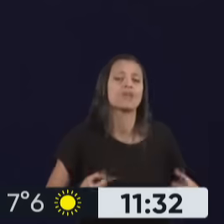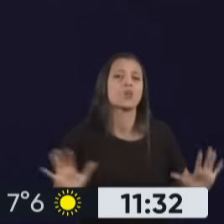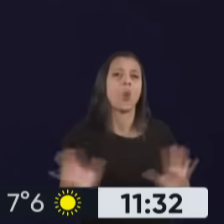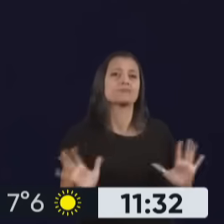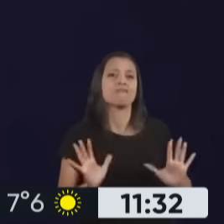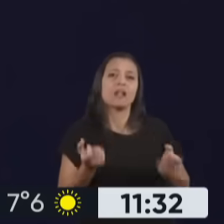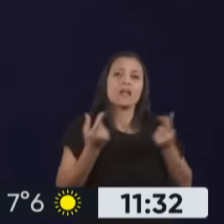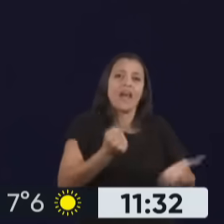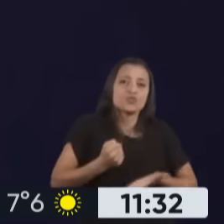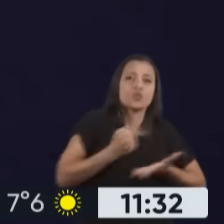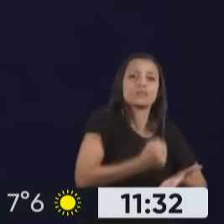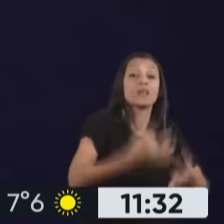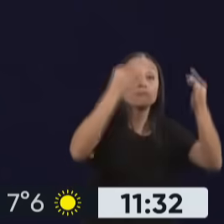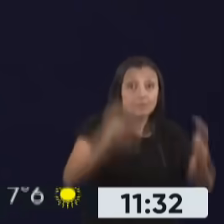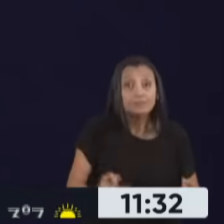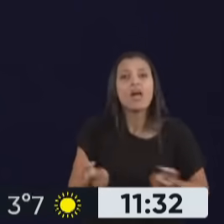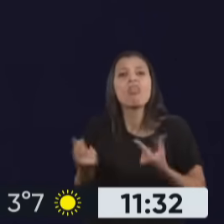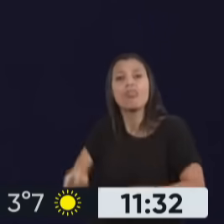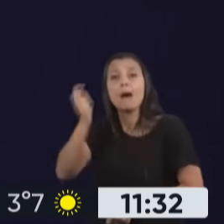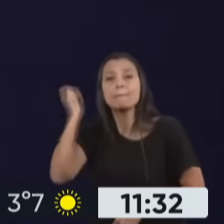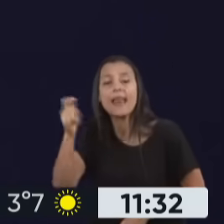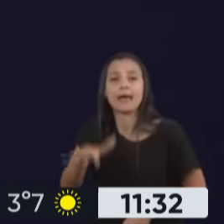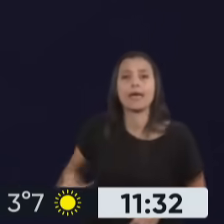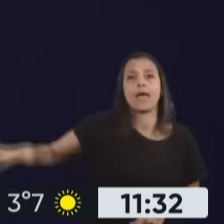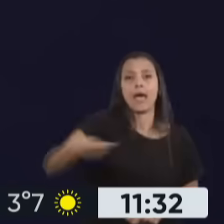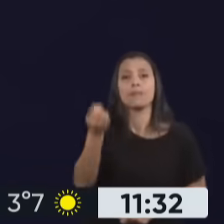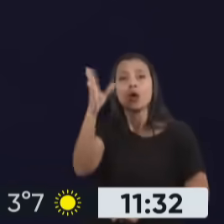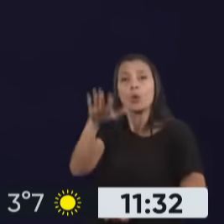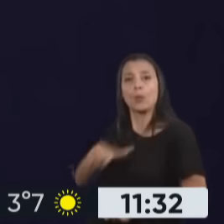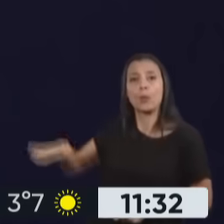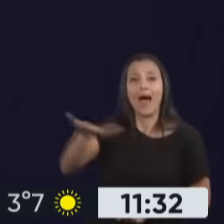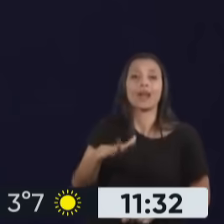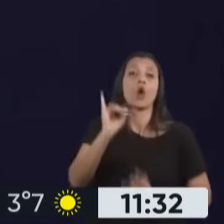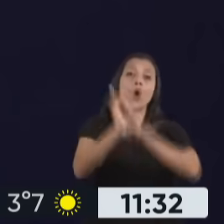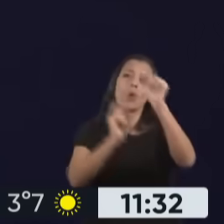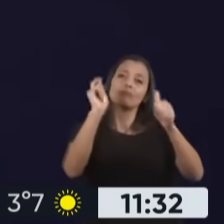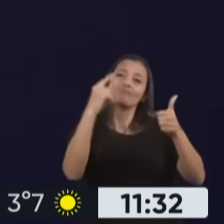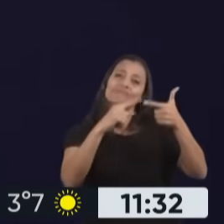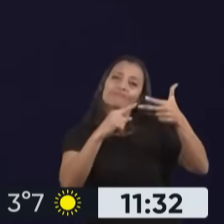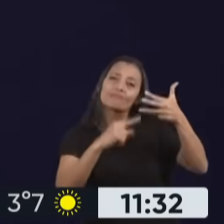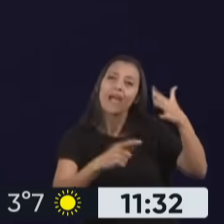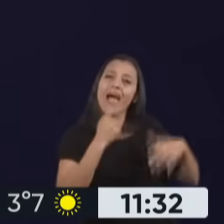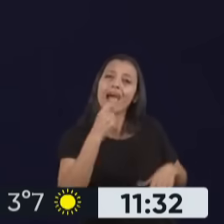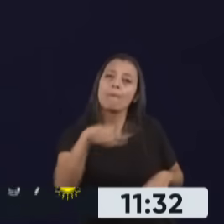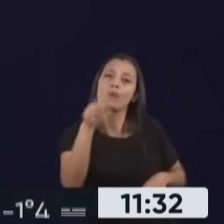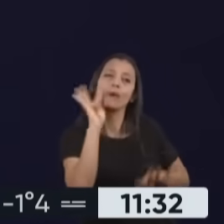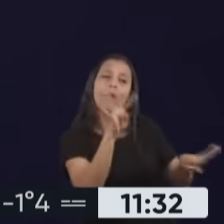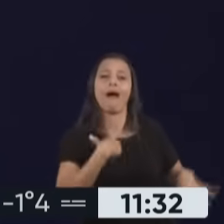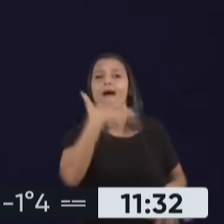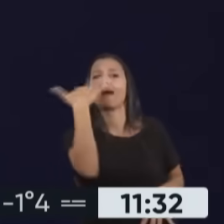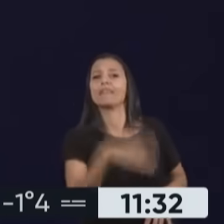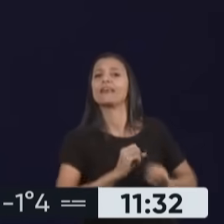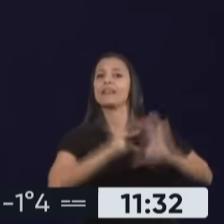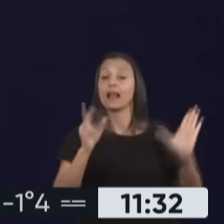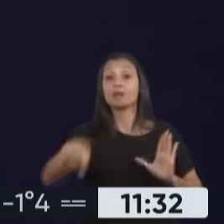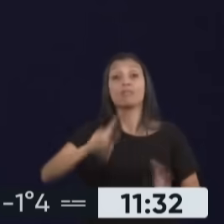precisamente un club de barrio. De hecho, me encargué de encontrarle algunos ejemplos para que vean efectivamente a qué nos referimos.